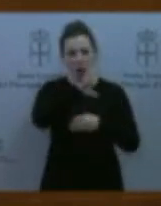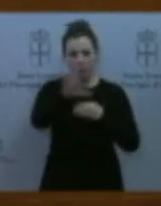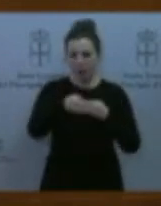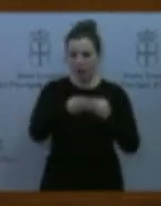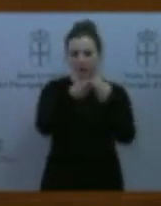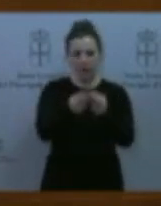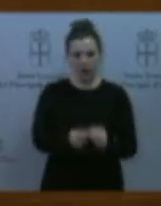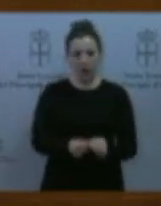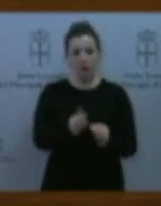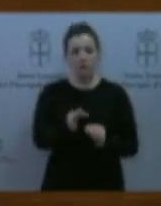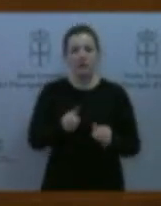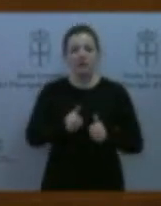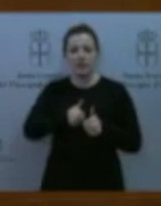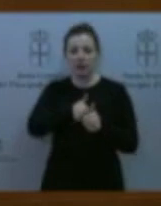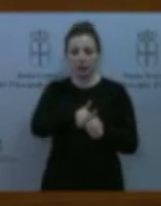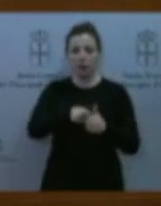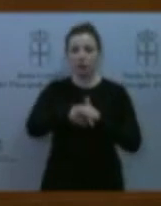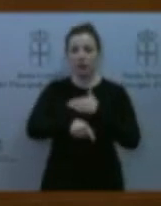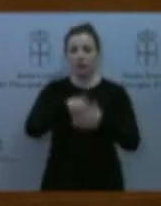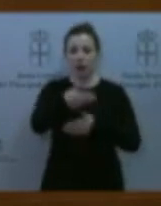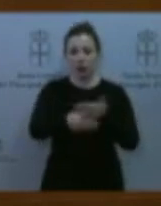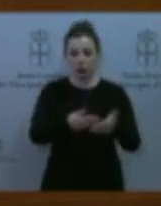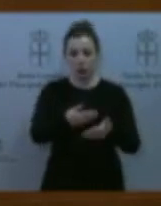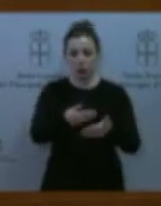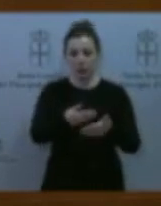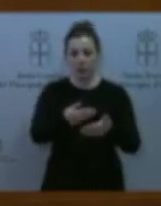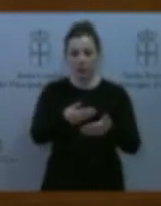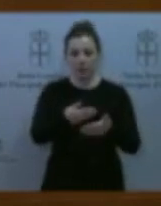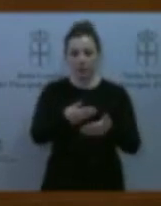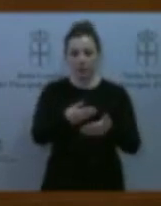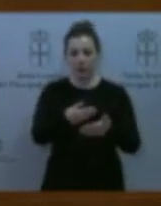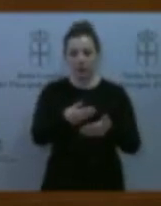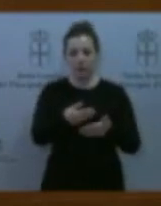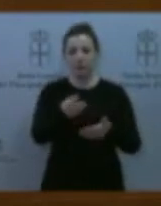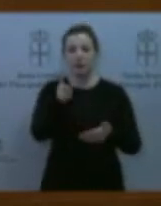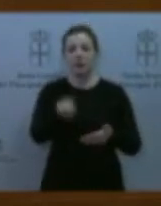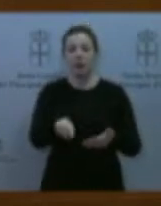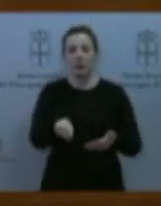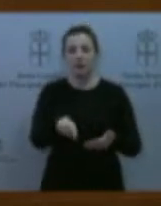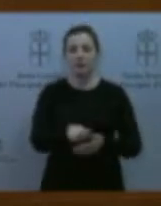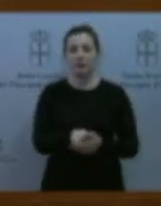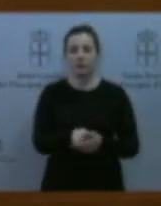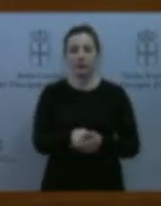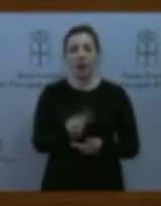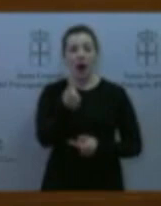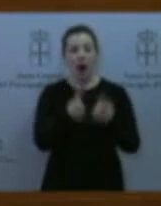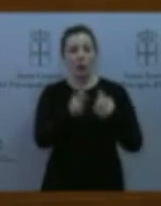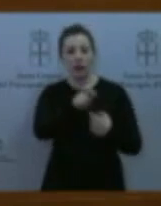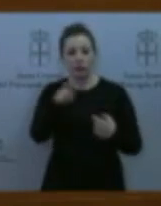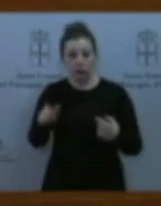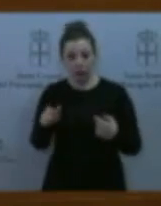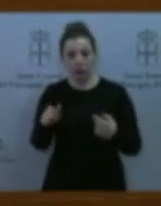tramitación y hasta el último minuto, incluso algunas de las personas que la representan hoy nos acompañan desde la